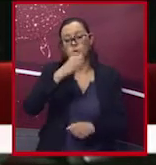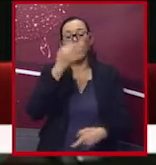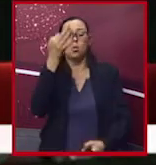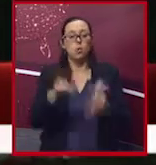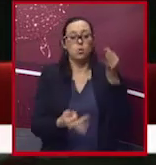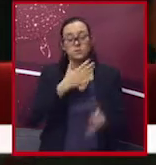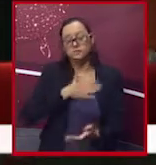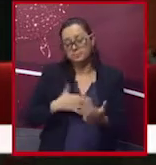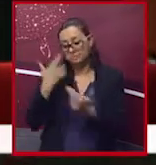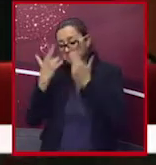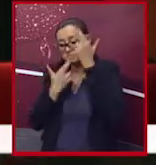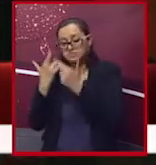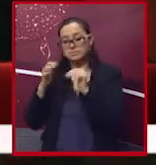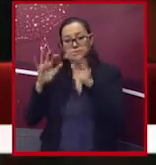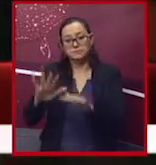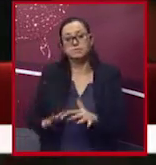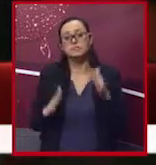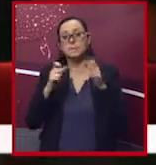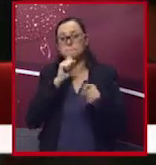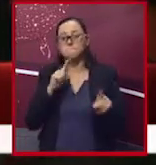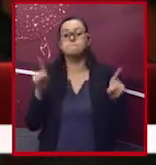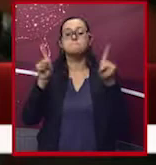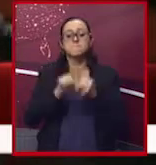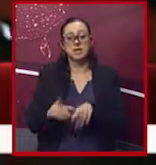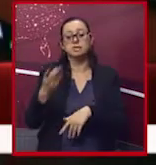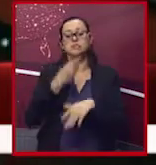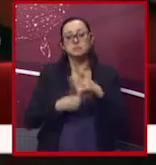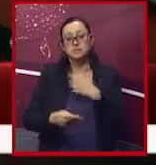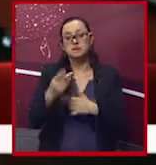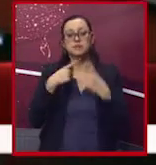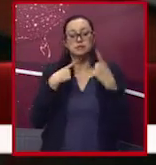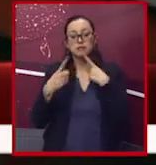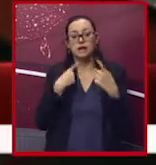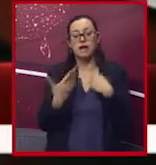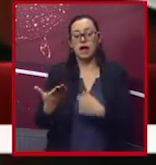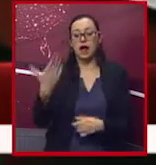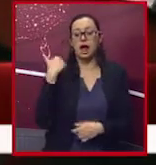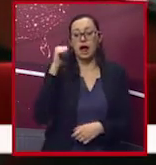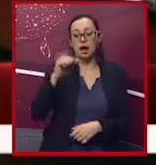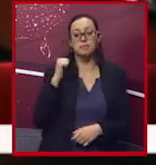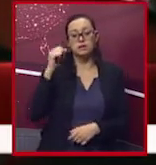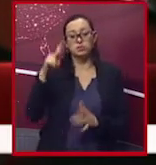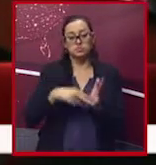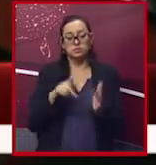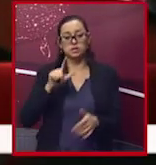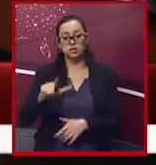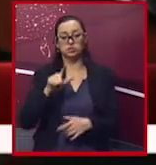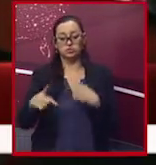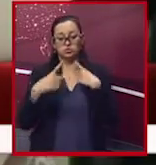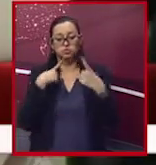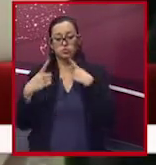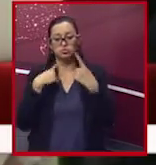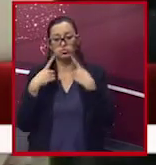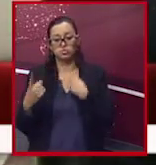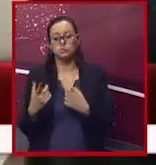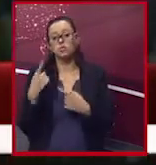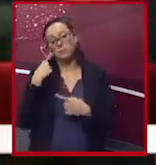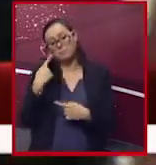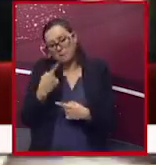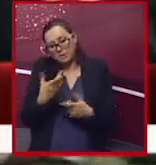Estudios Legislativos esta minuta misma que se presentó a discusión en los últimos días de abril de 2018. Así se dio el